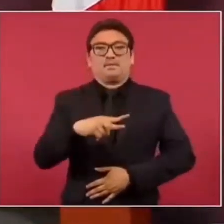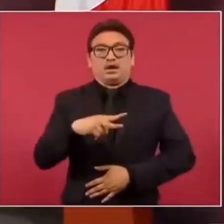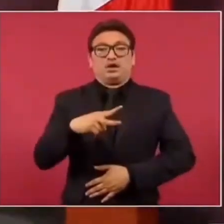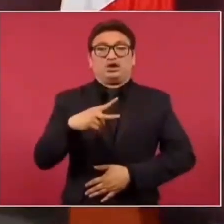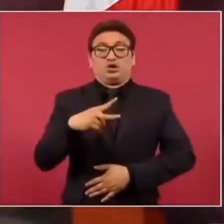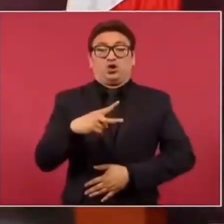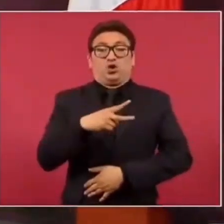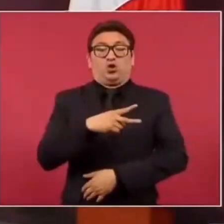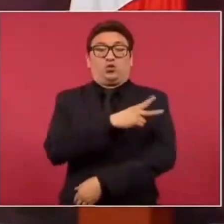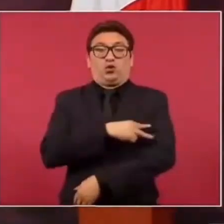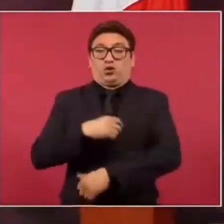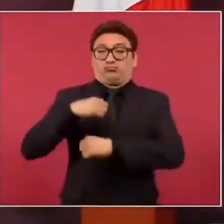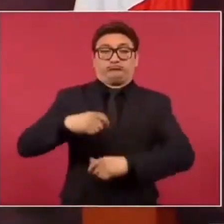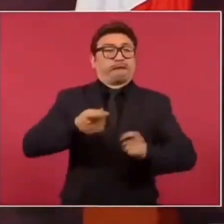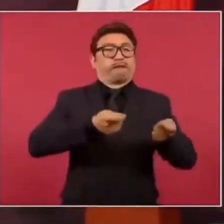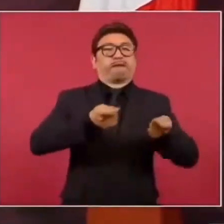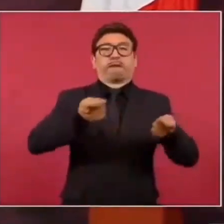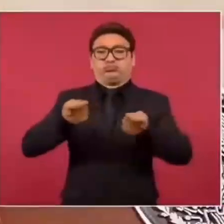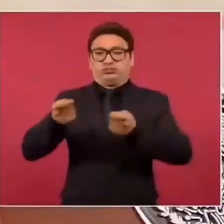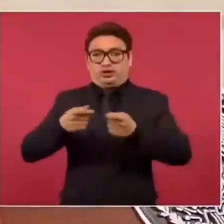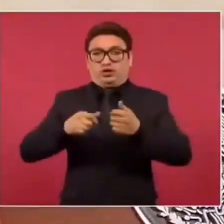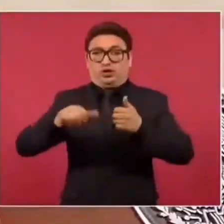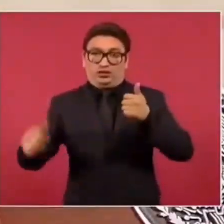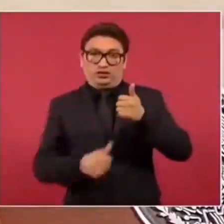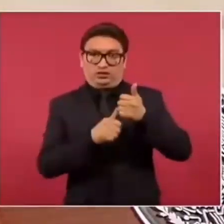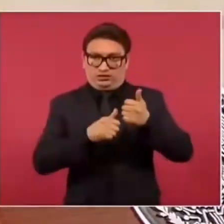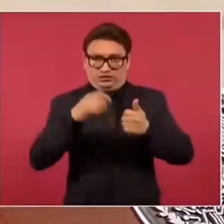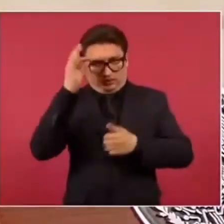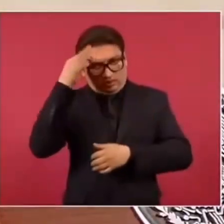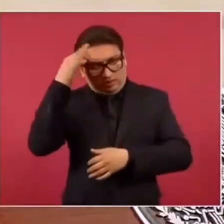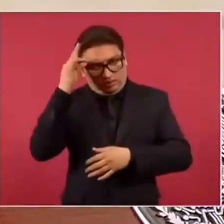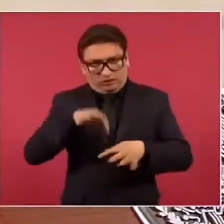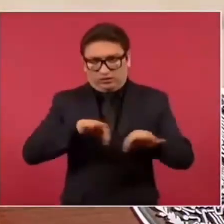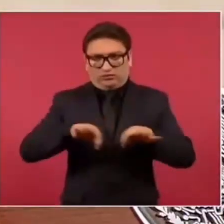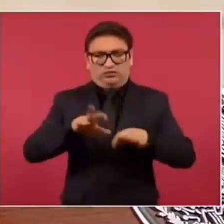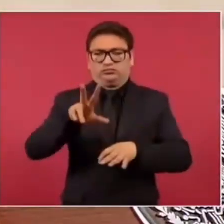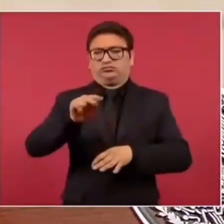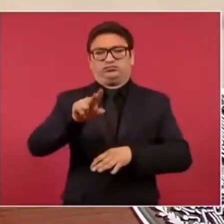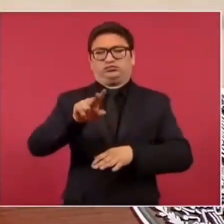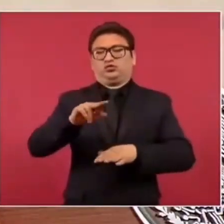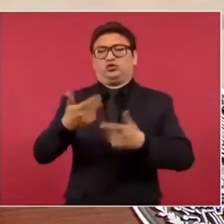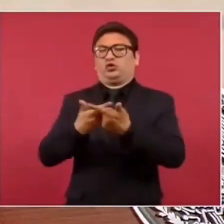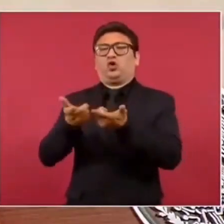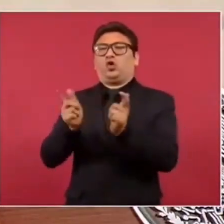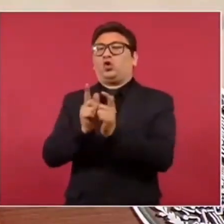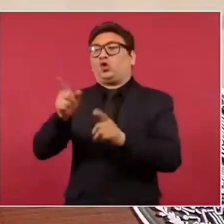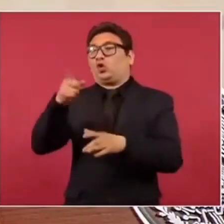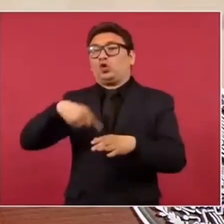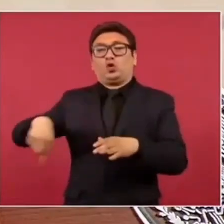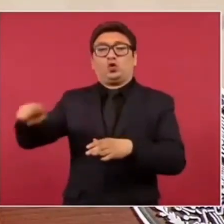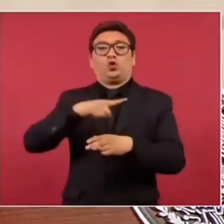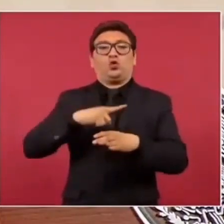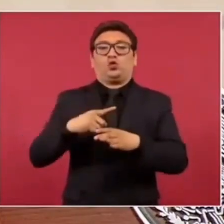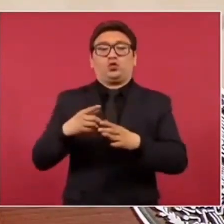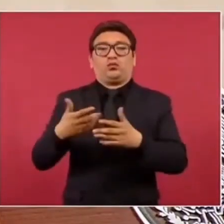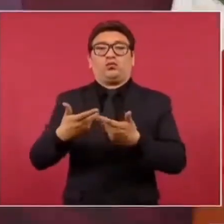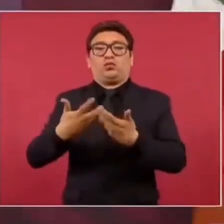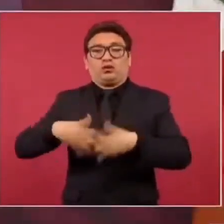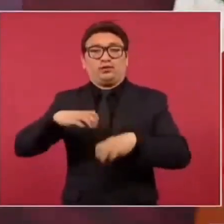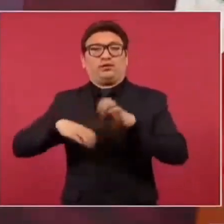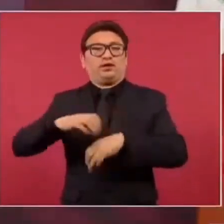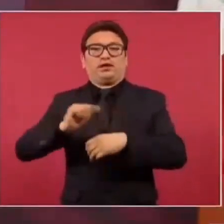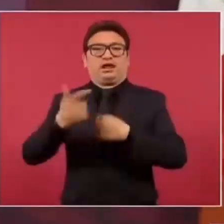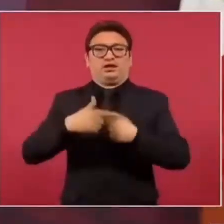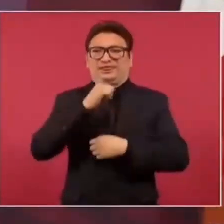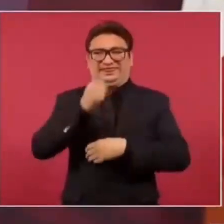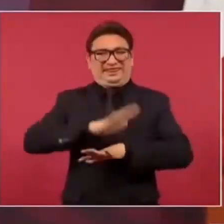gerente, no es un empleado de ningún grupo de interés creado, de ninguna corporación, de